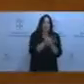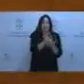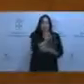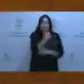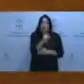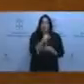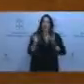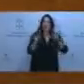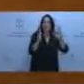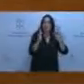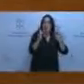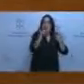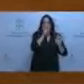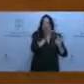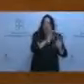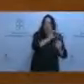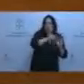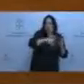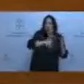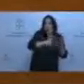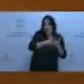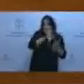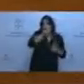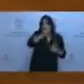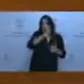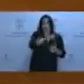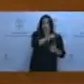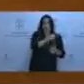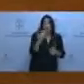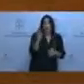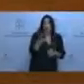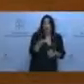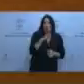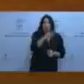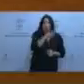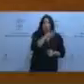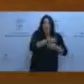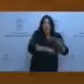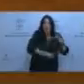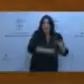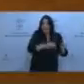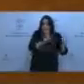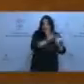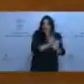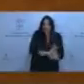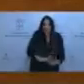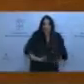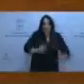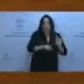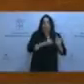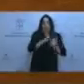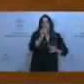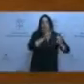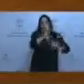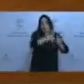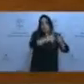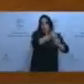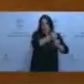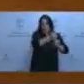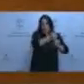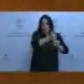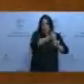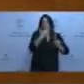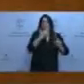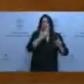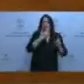de educación infantil de 0 a 3 años, primer suspenso porque no ha hecho absolutamente nada para solucionar la situación. Si pasamos